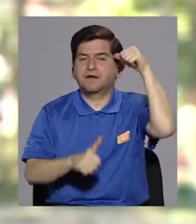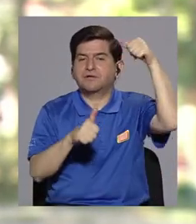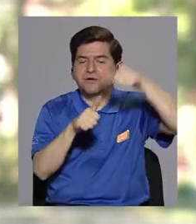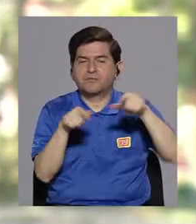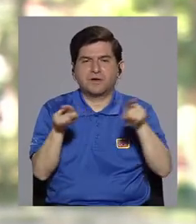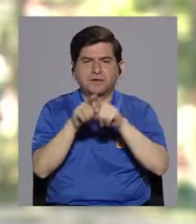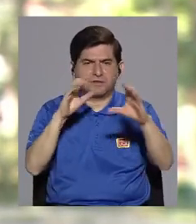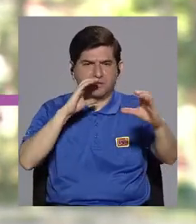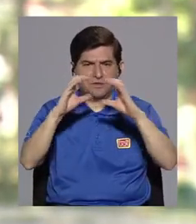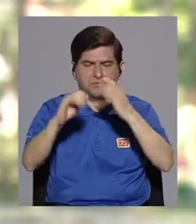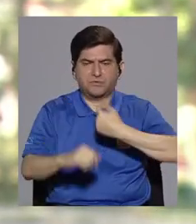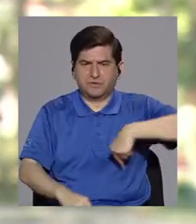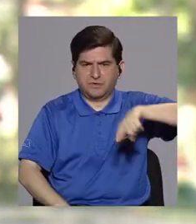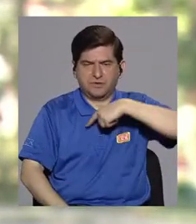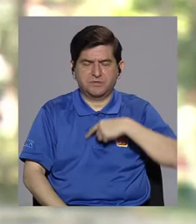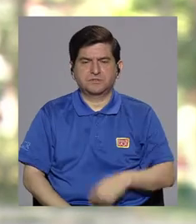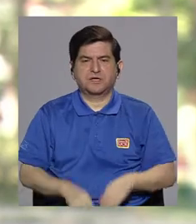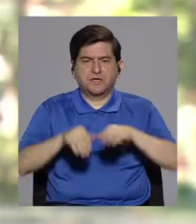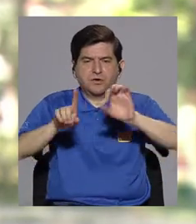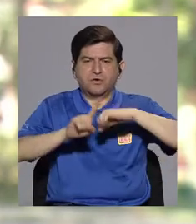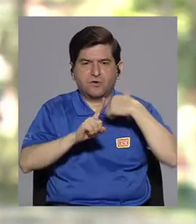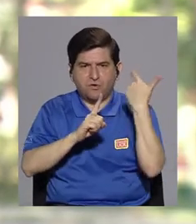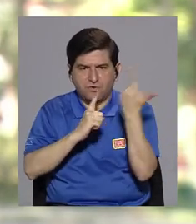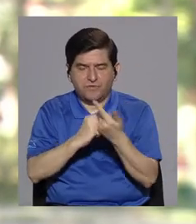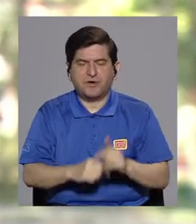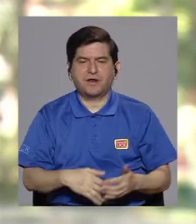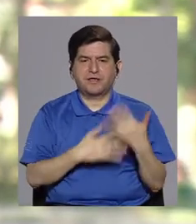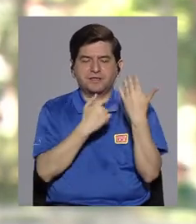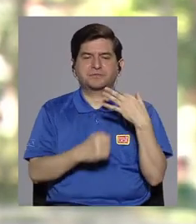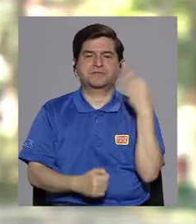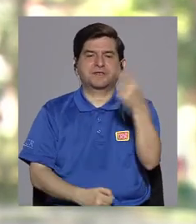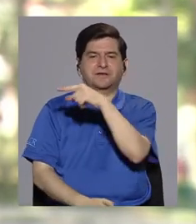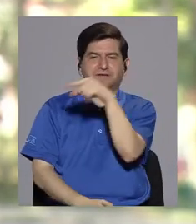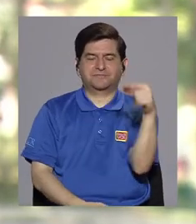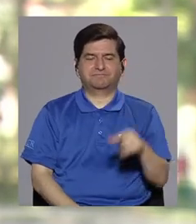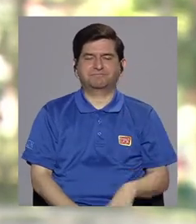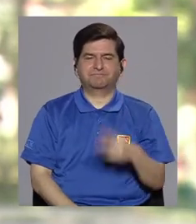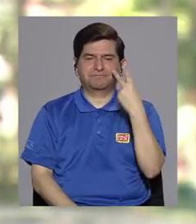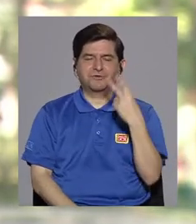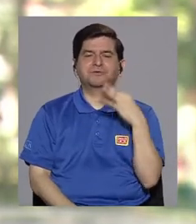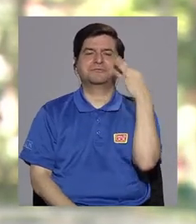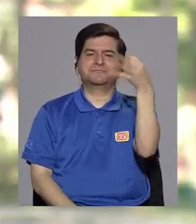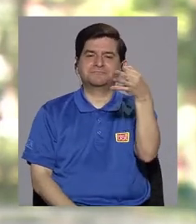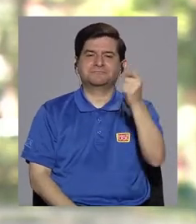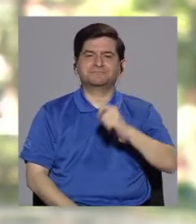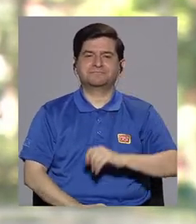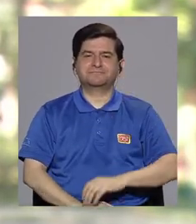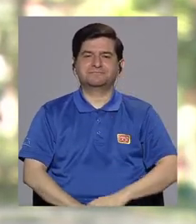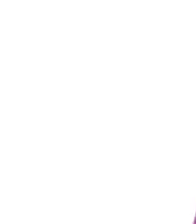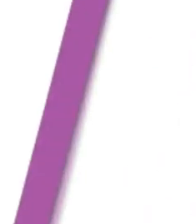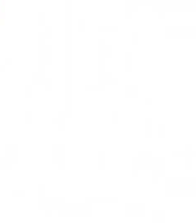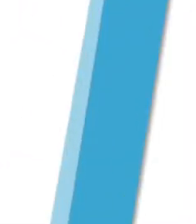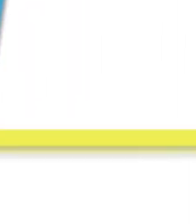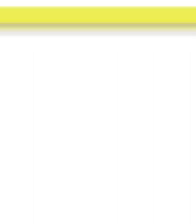hoy. Recuerde también comunicarse con nosotros a través de nuestras redes sociales. Le esperamos la próxima semana. Hasta pronto.